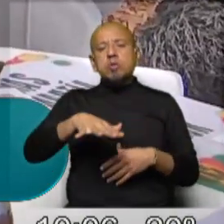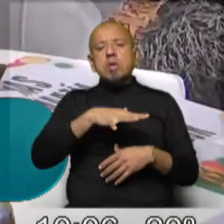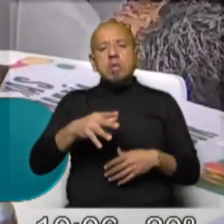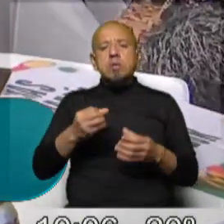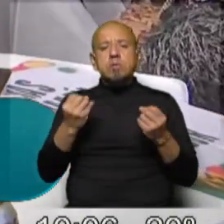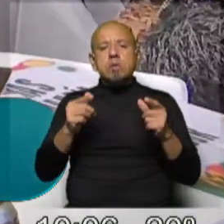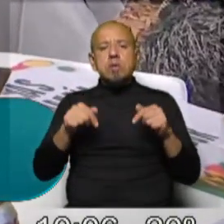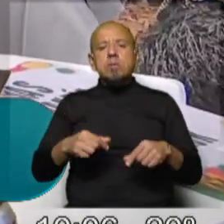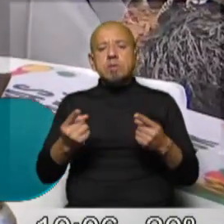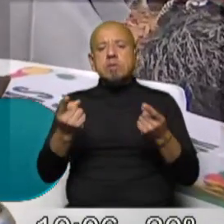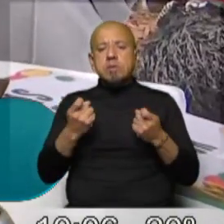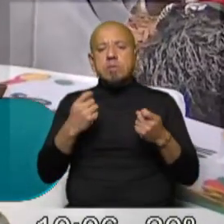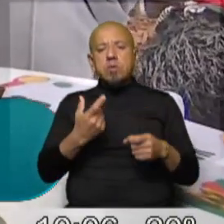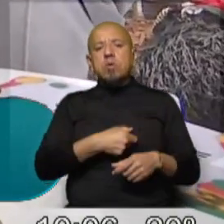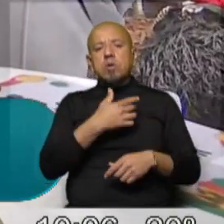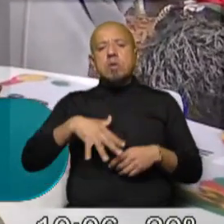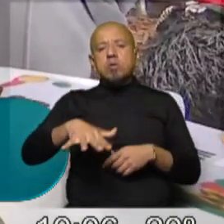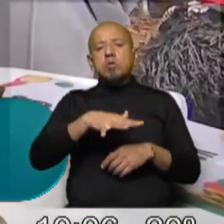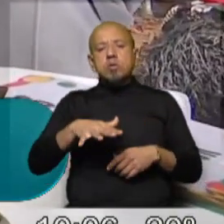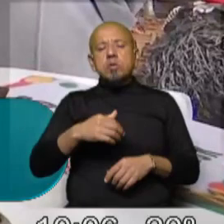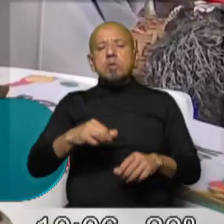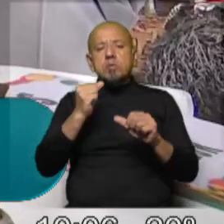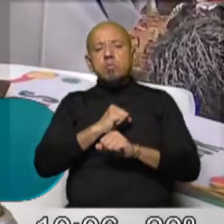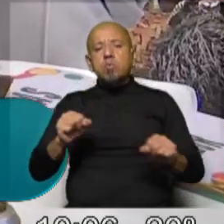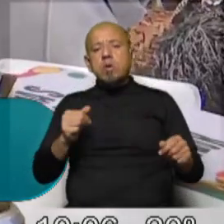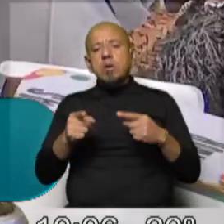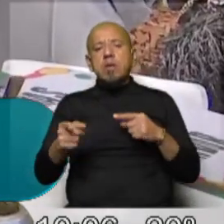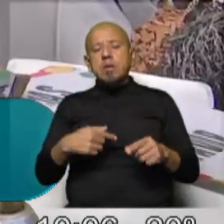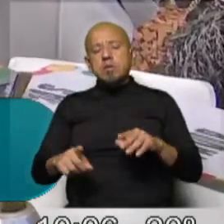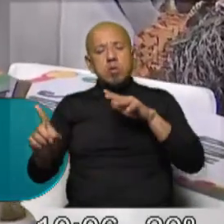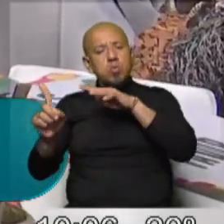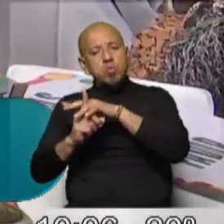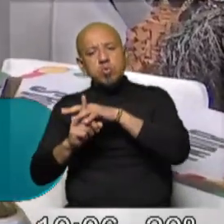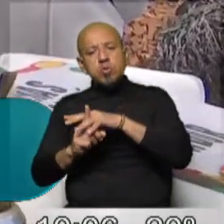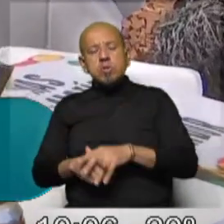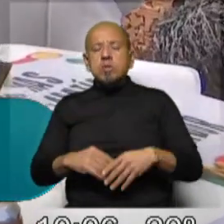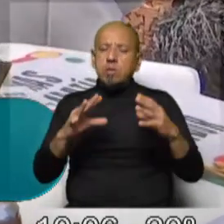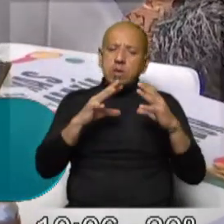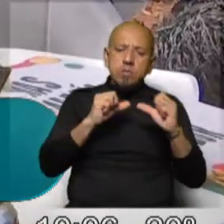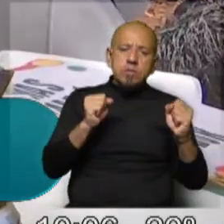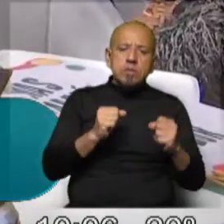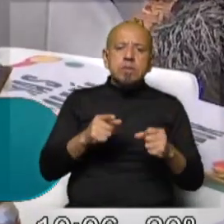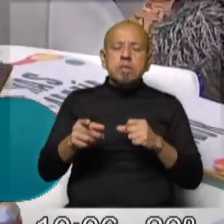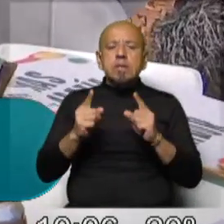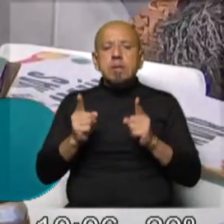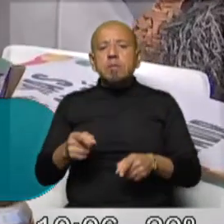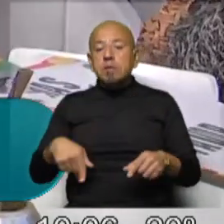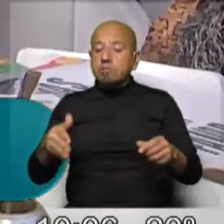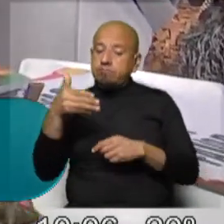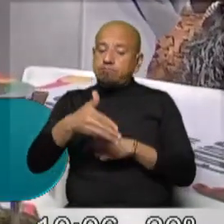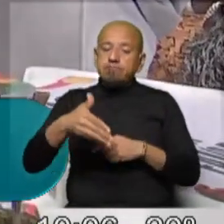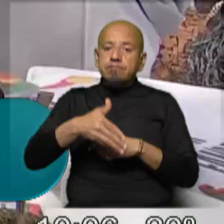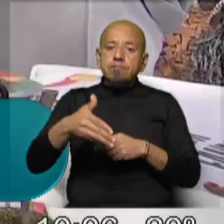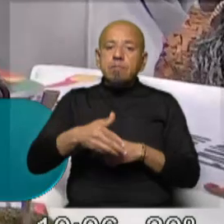acá necesitamos que toda la sociedad pueda ser una sociedad inclusiva, empática, que también participe de lo que son